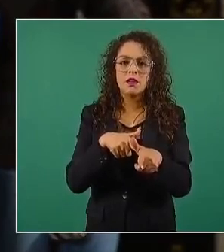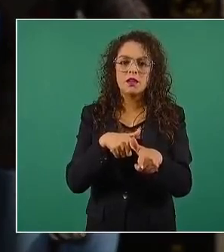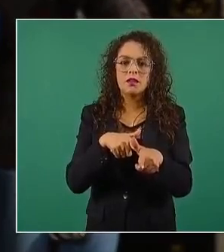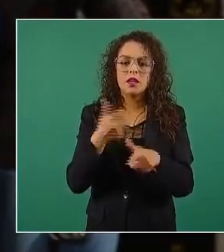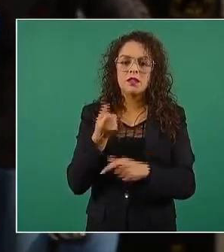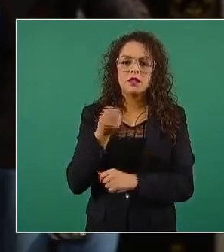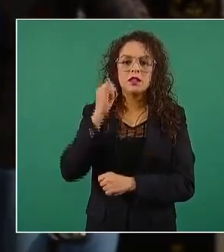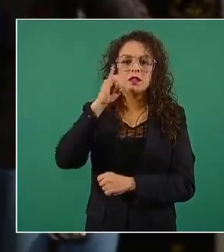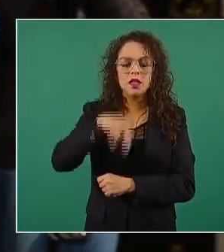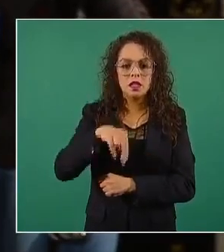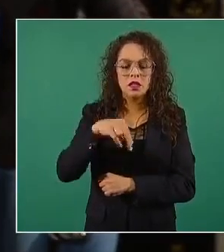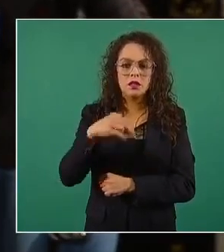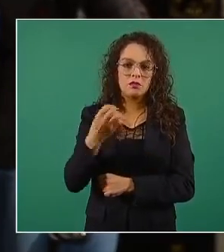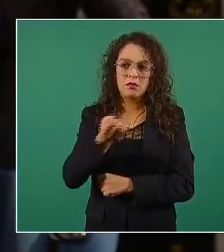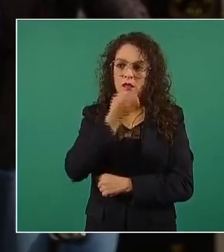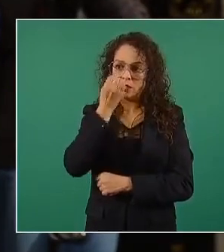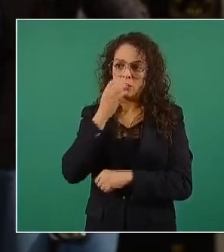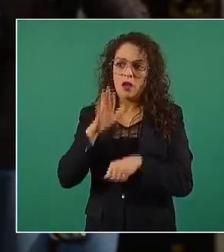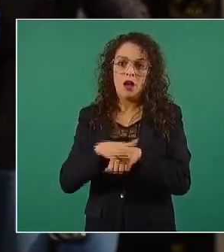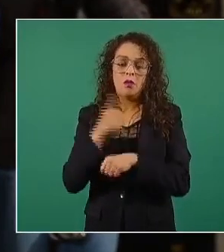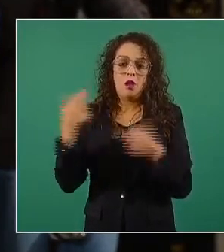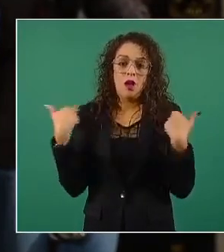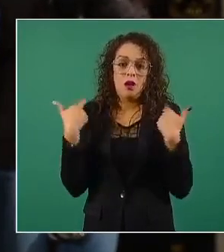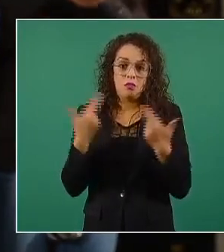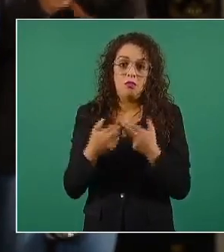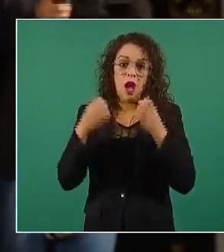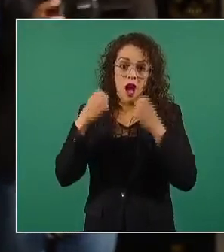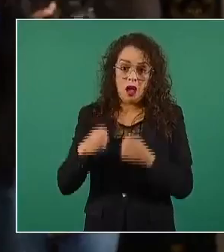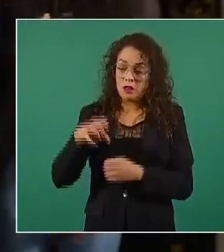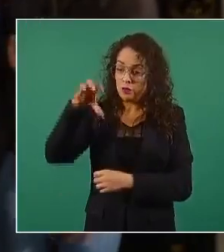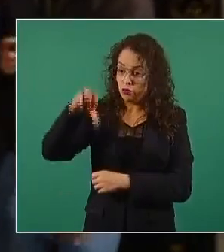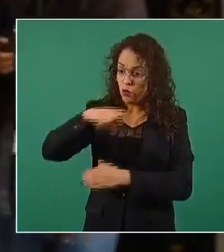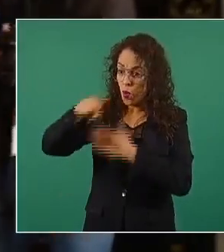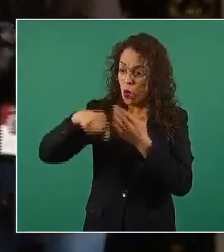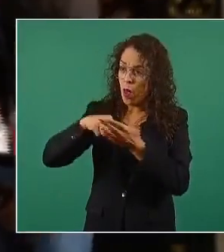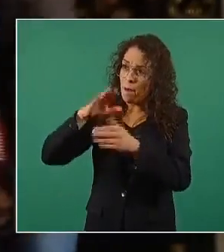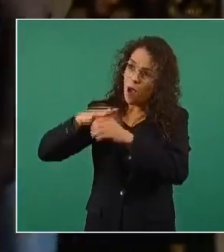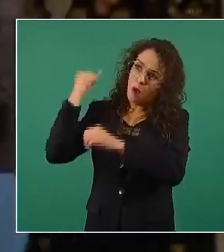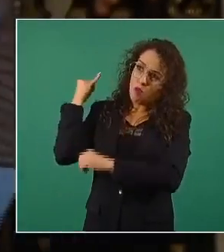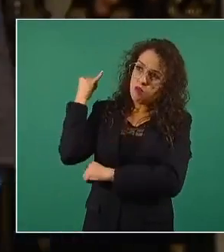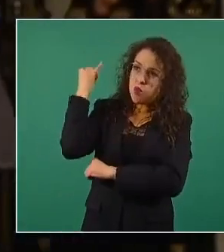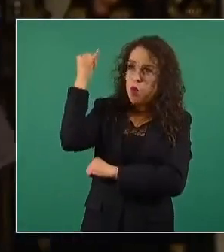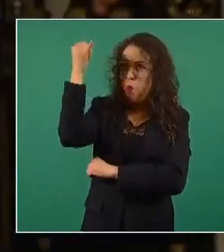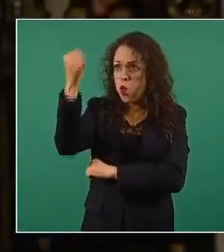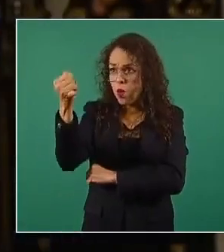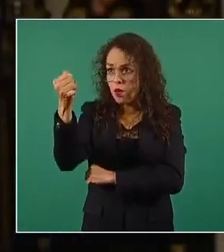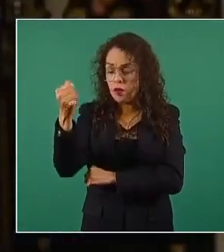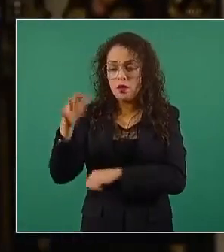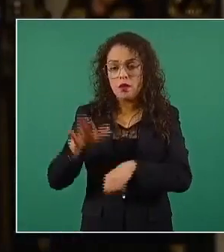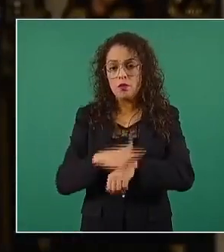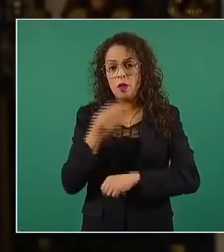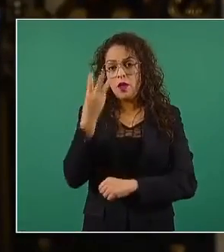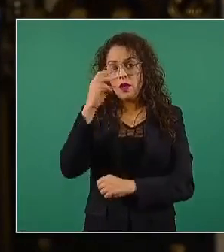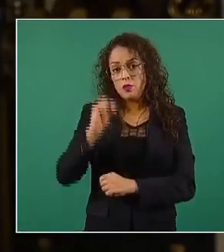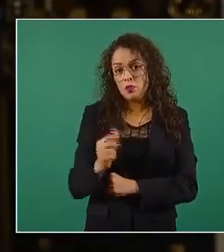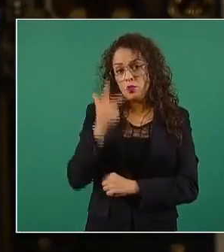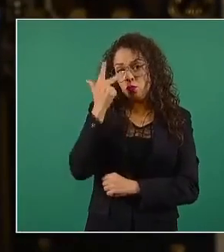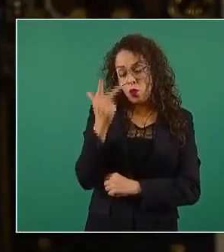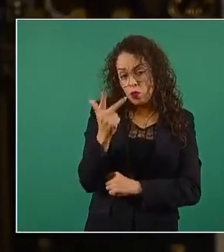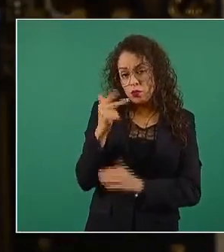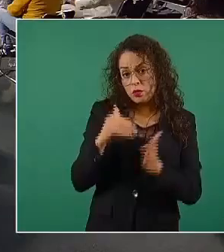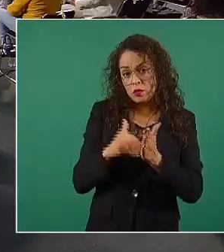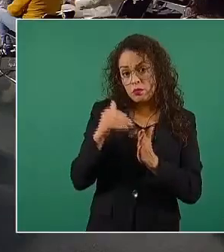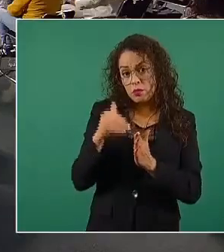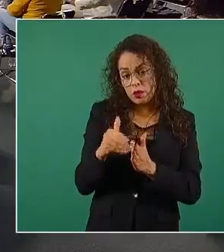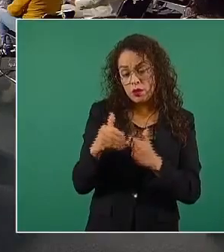esas comunidades más alejadas, porque bueno, en el censo solamente se refiere que estos 3.8 millones de menores de 19